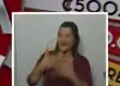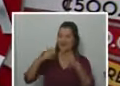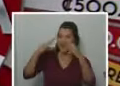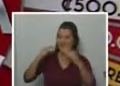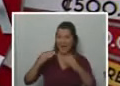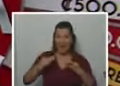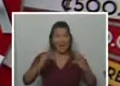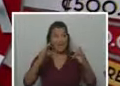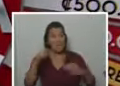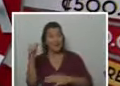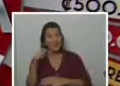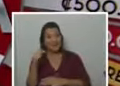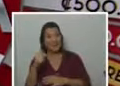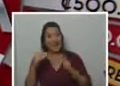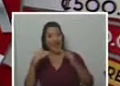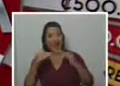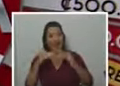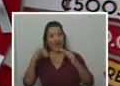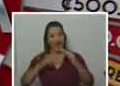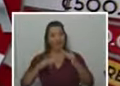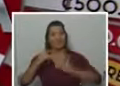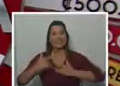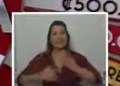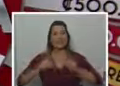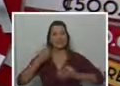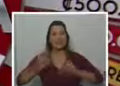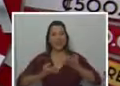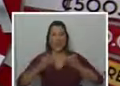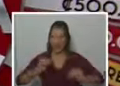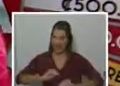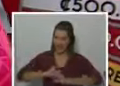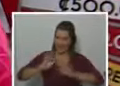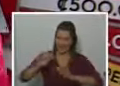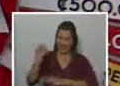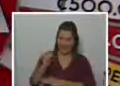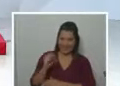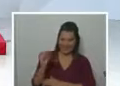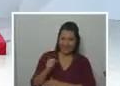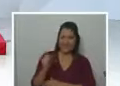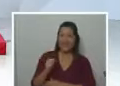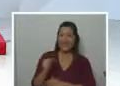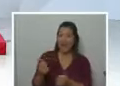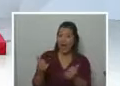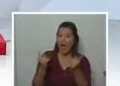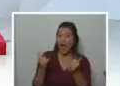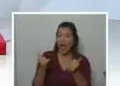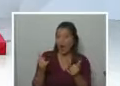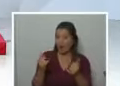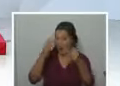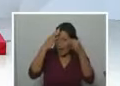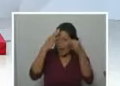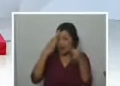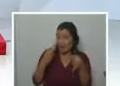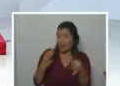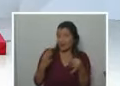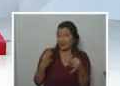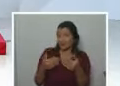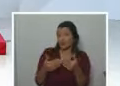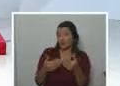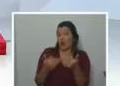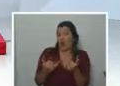bien, usted, aquí estoy ilusionada. Eso, ¡ay, por supuesto! Imagínense ahora, la decisión que sigue, doña Lidia, es